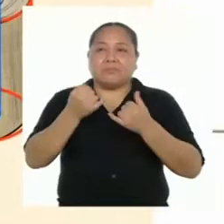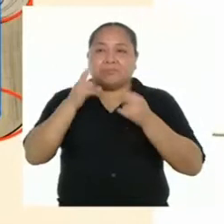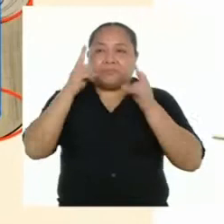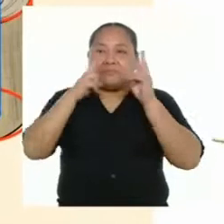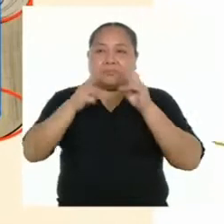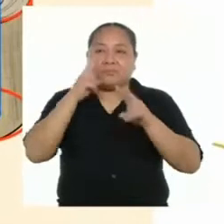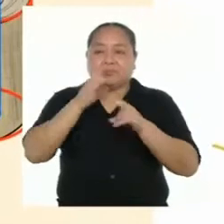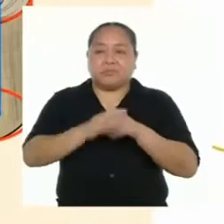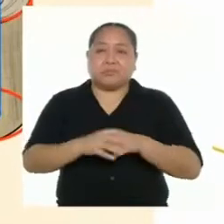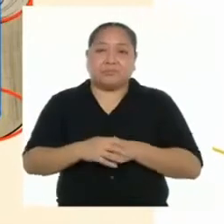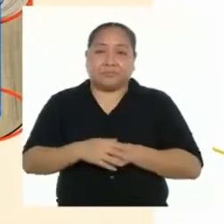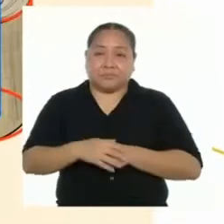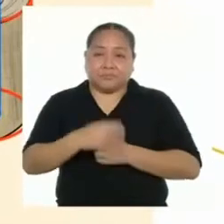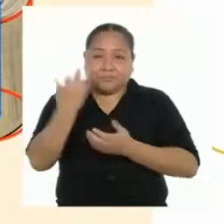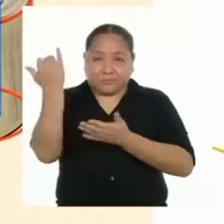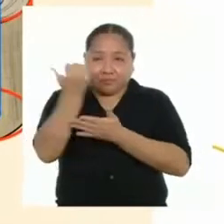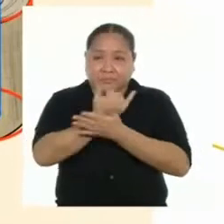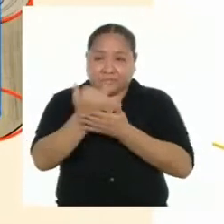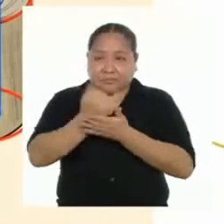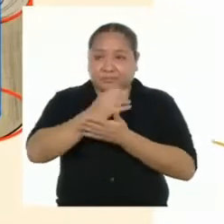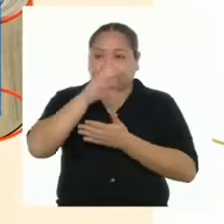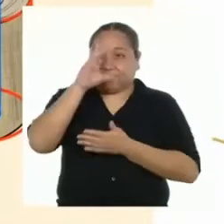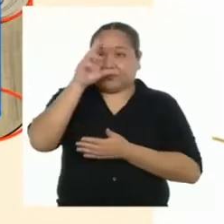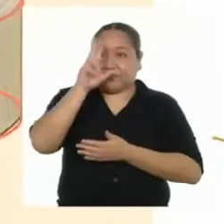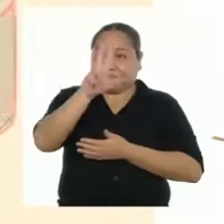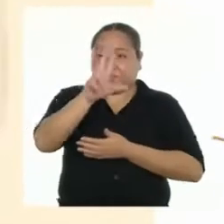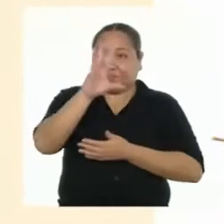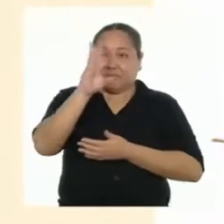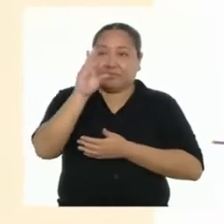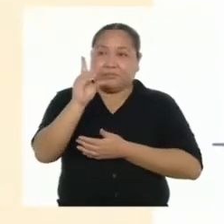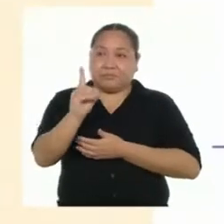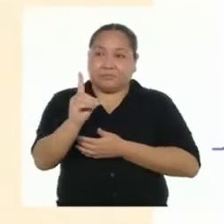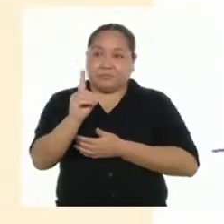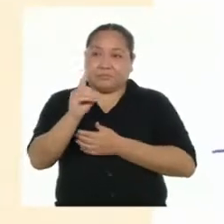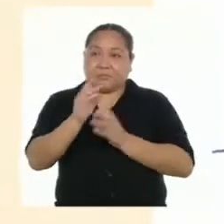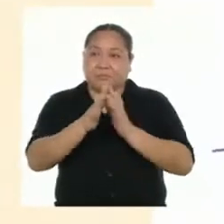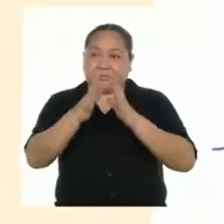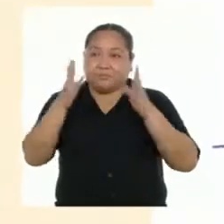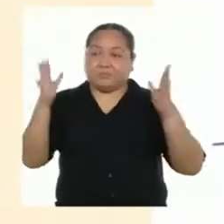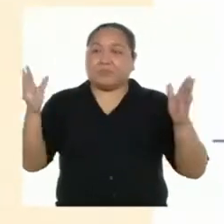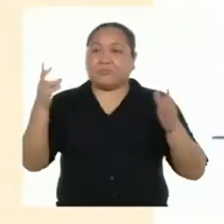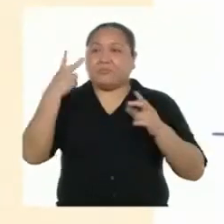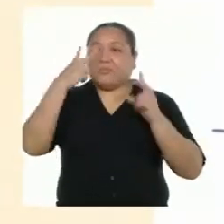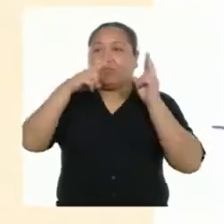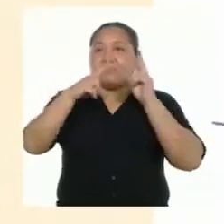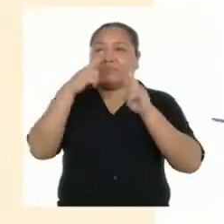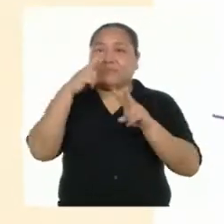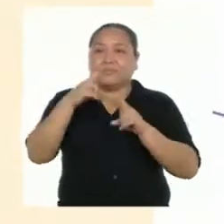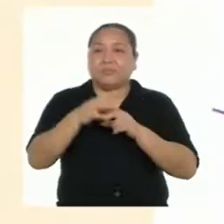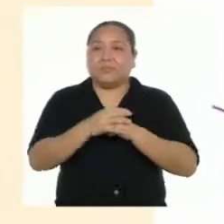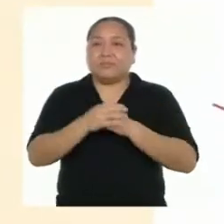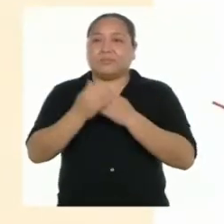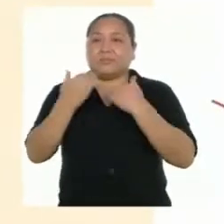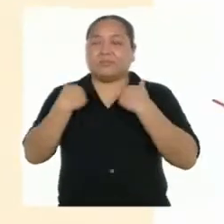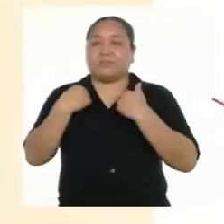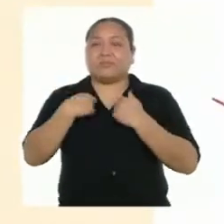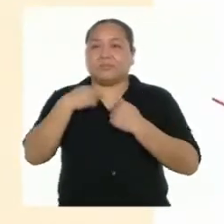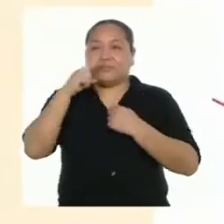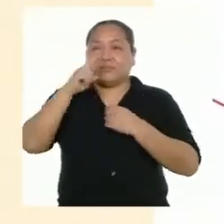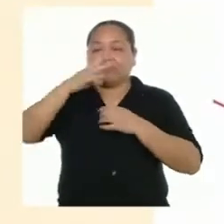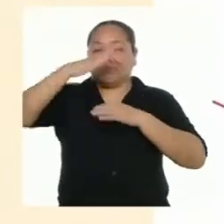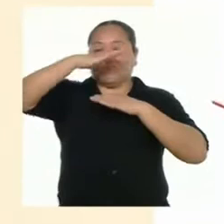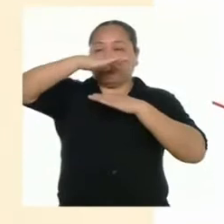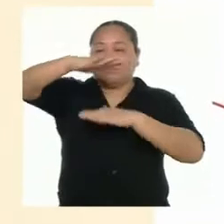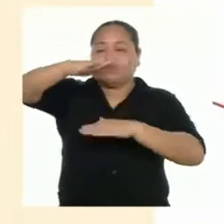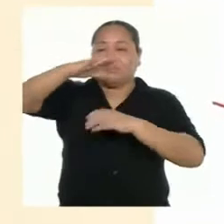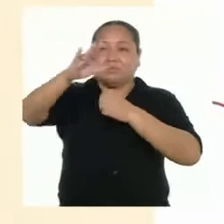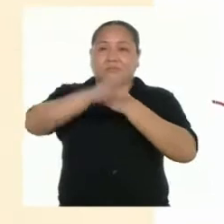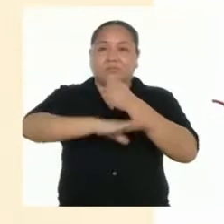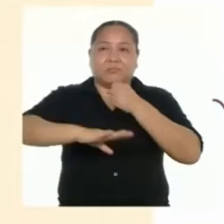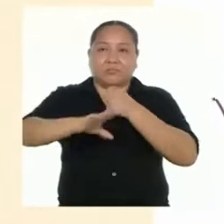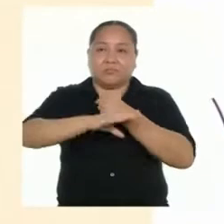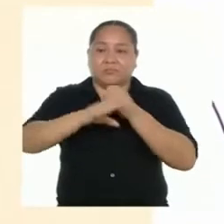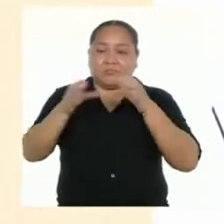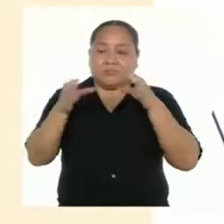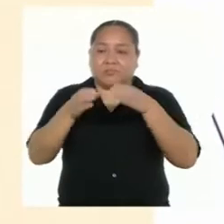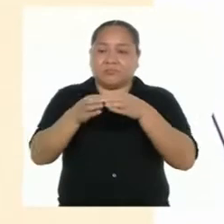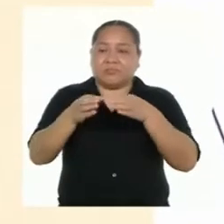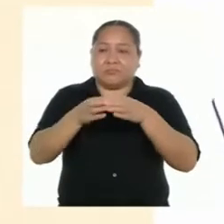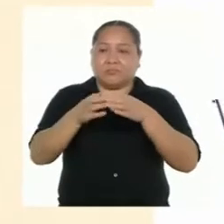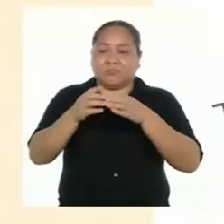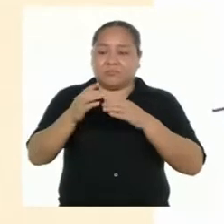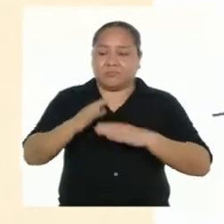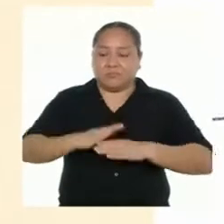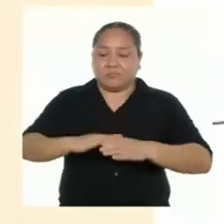ver el diseño tridimensional de este rollo más grande. Como puedes observar, tenemos 2 bases circulares,